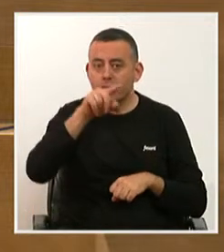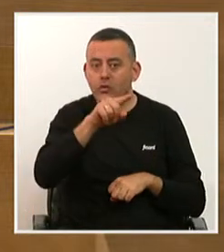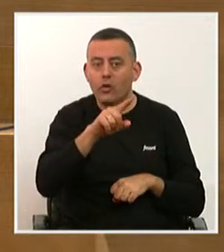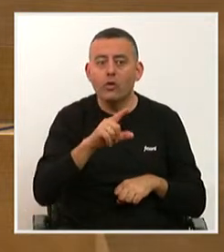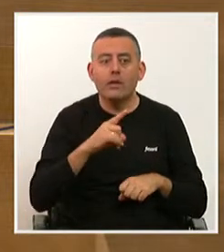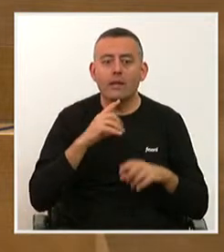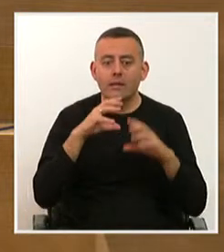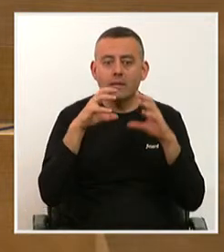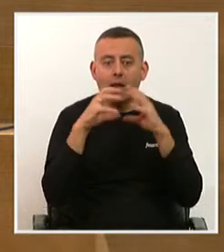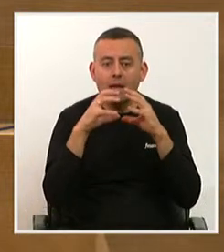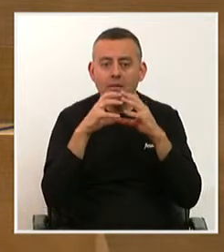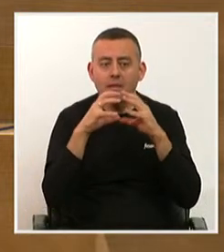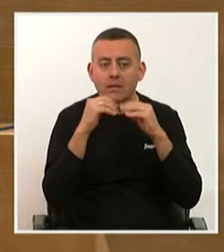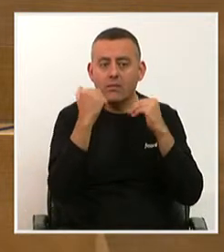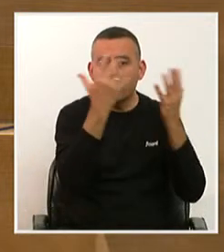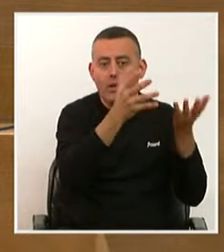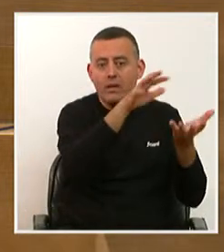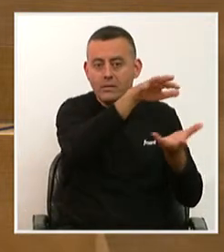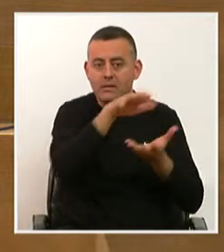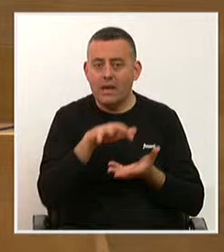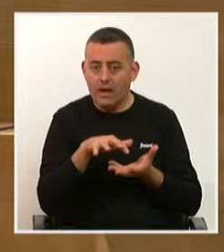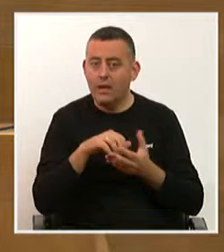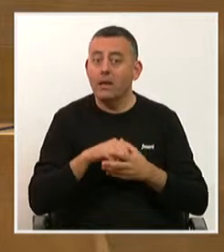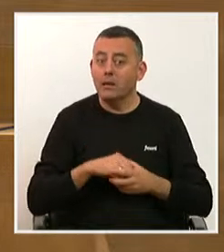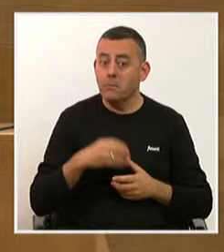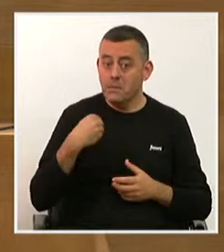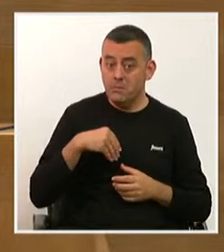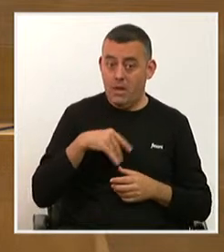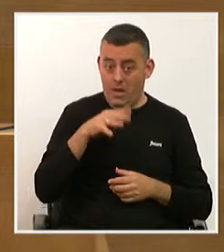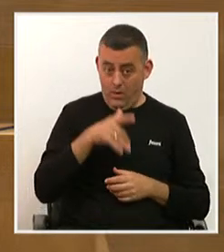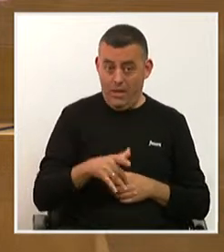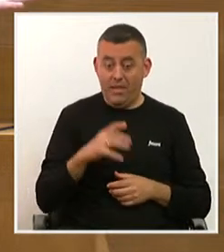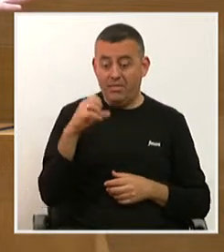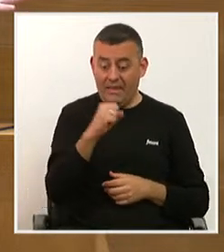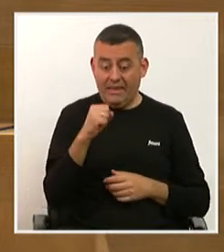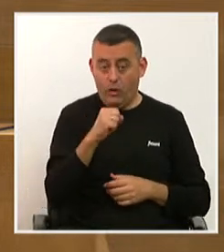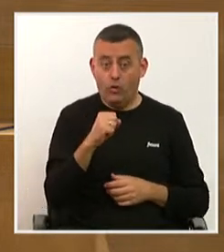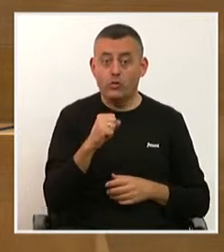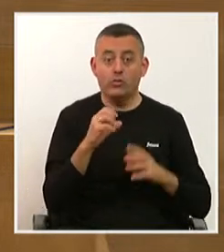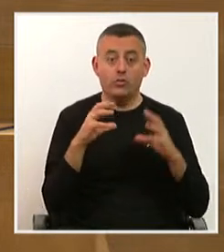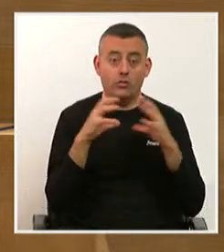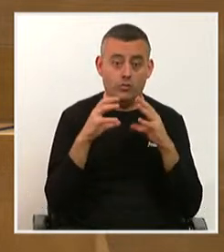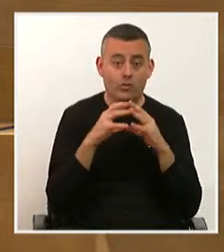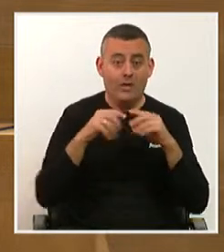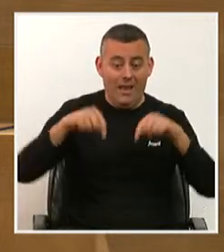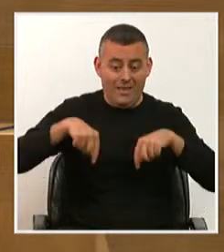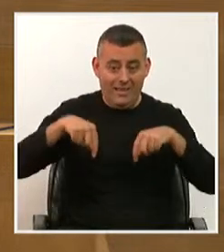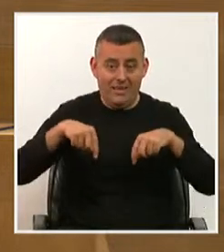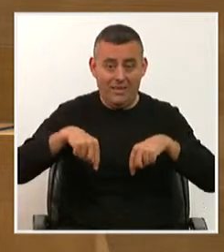mercosur Precisamente en Campa enena Camp y Tom